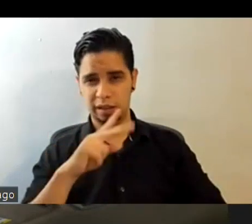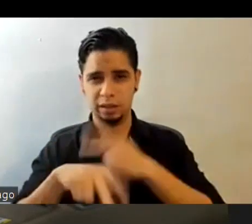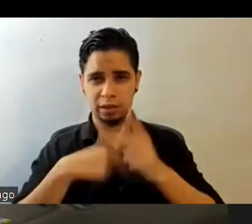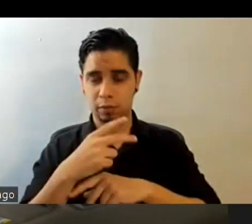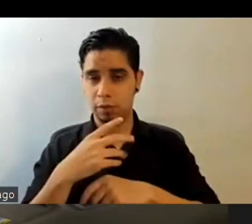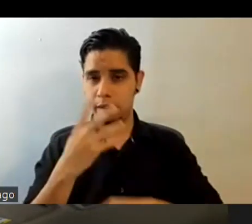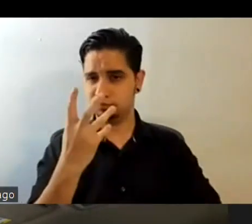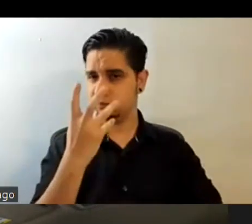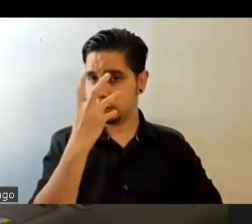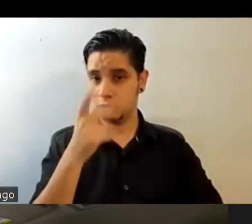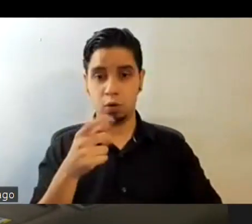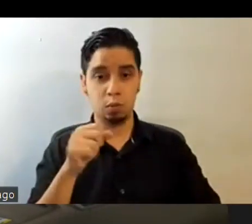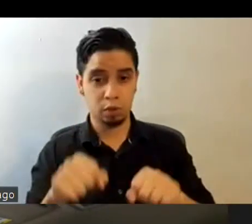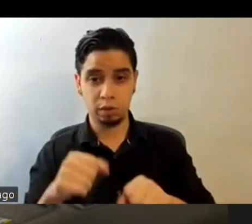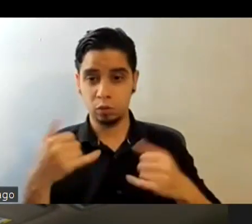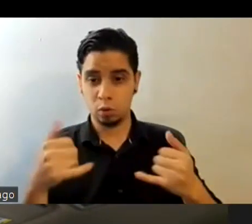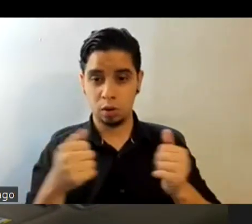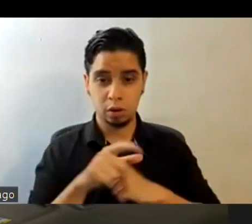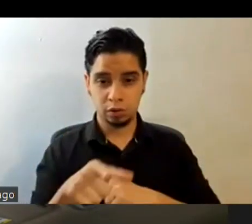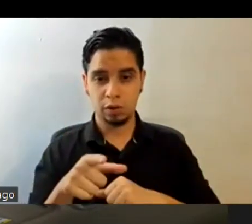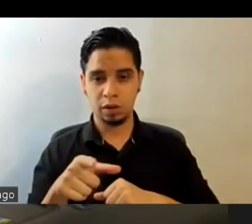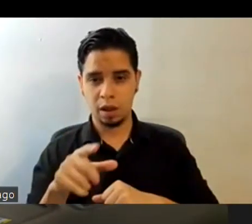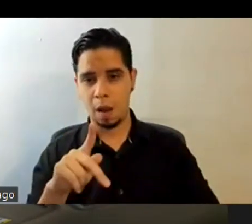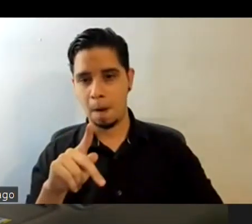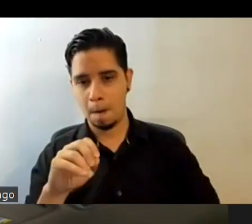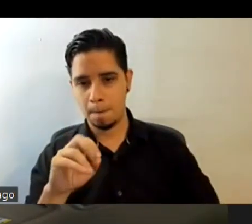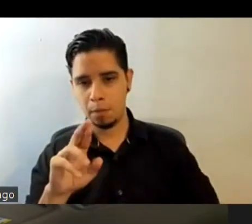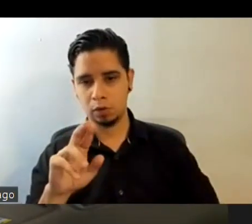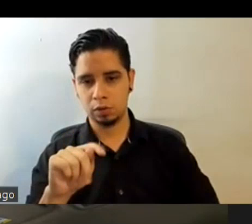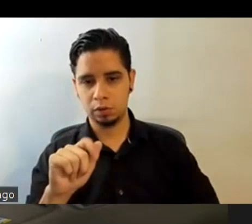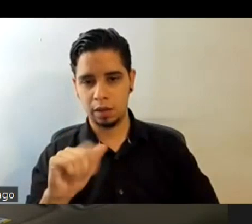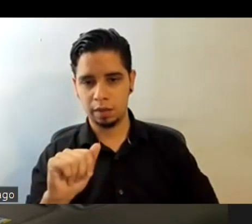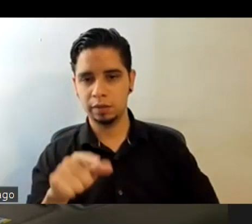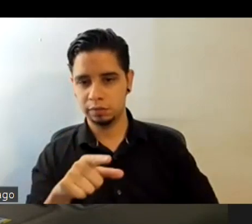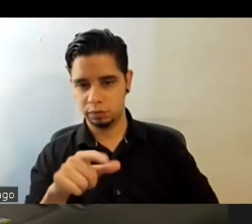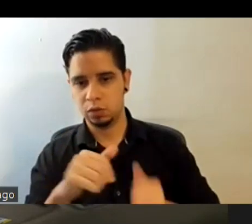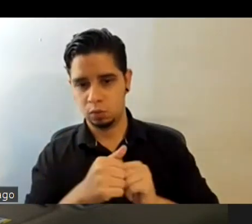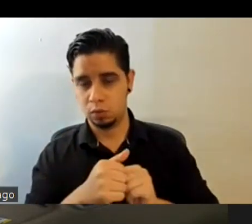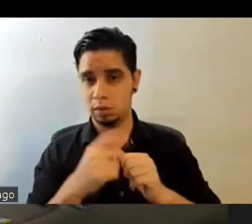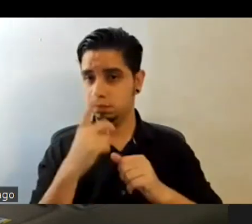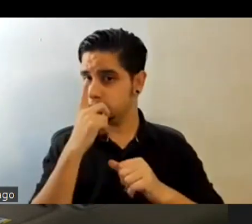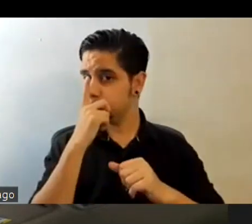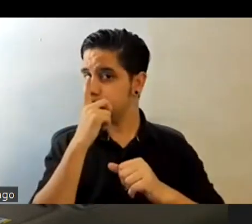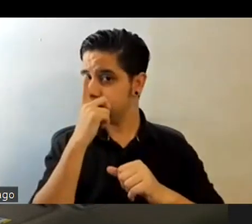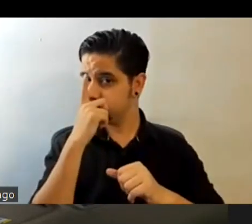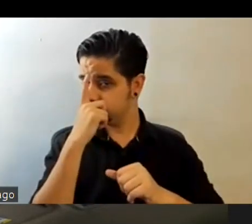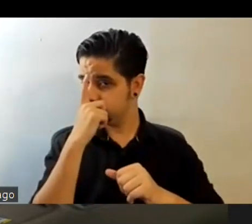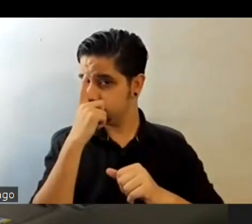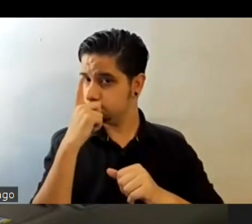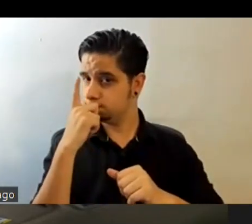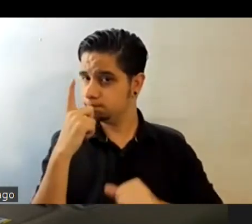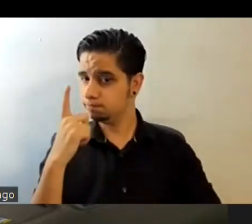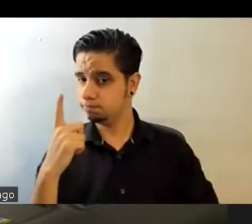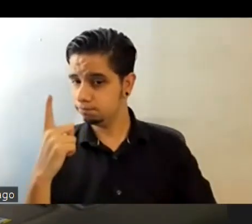quise jugar también con eso en la portada. Y básicamente esto es una mascarilla completa desde aquí abajo hasta acá